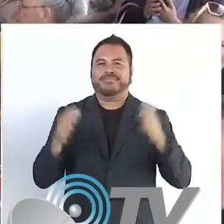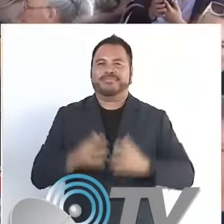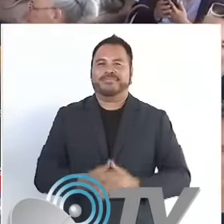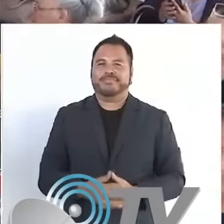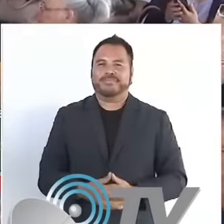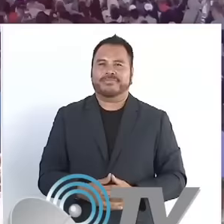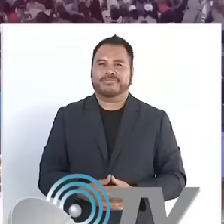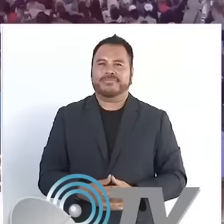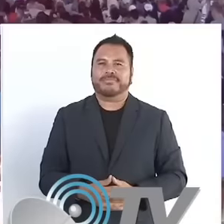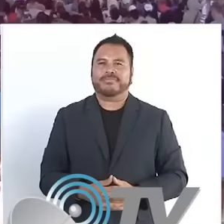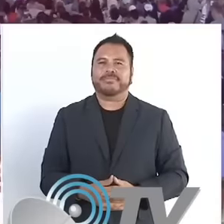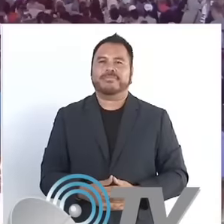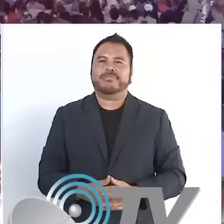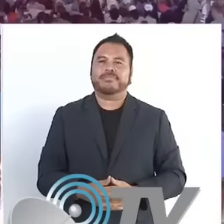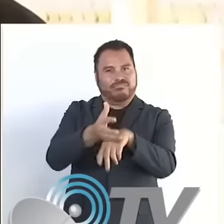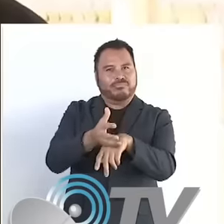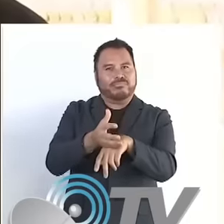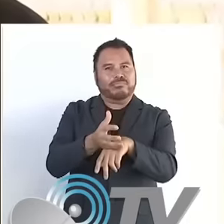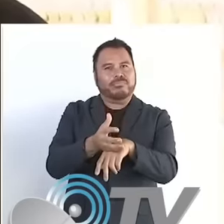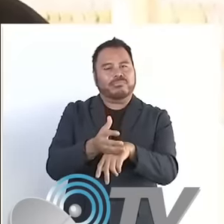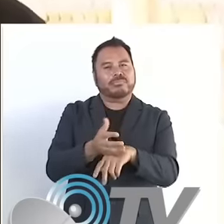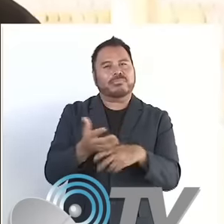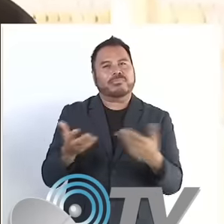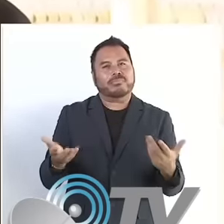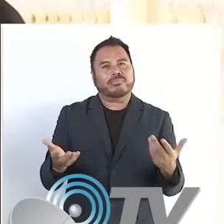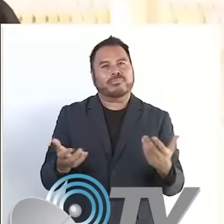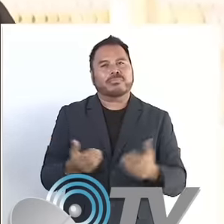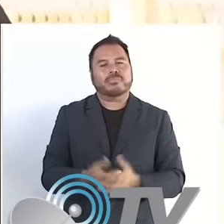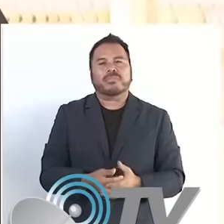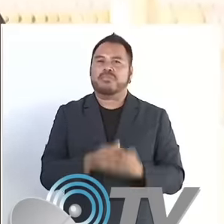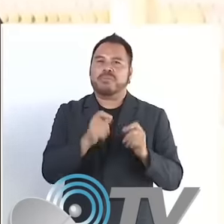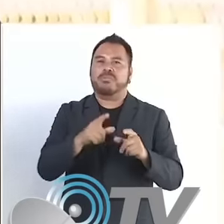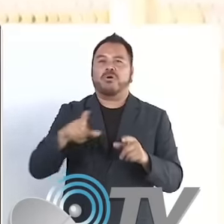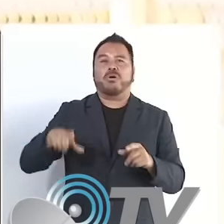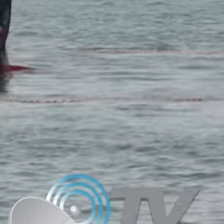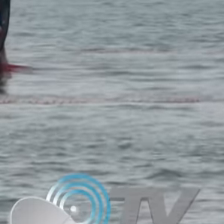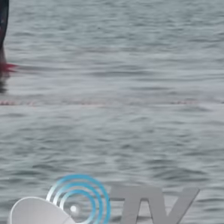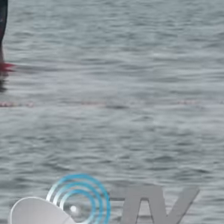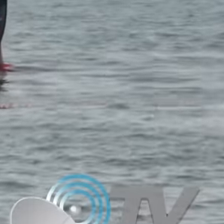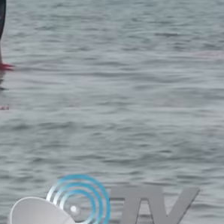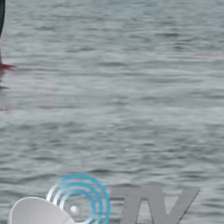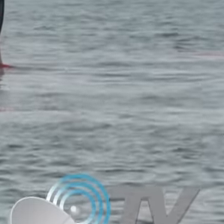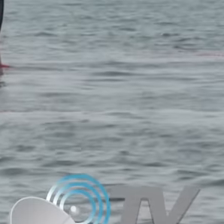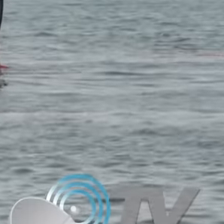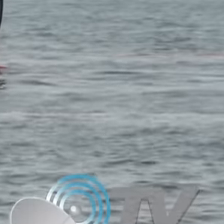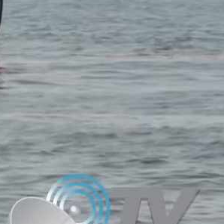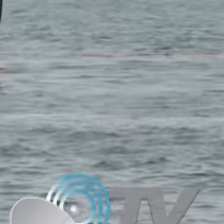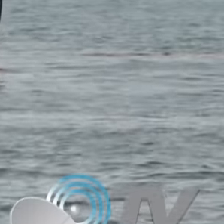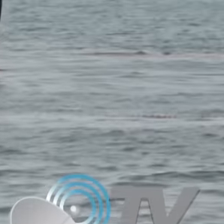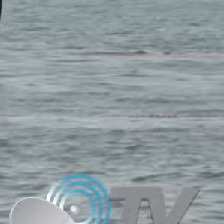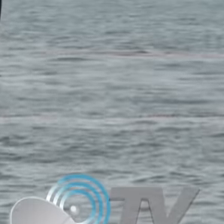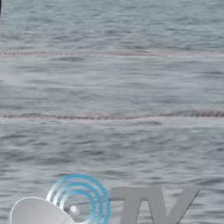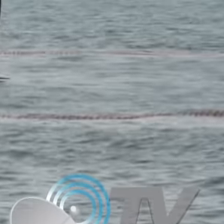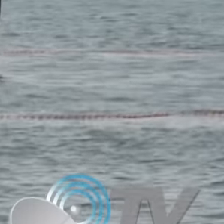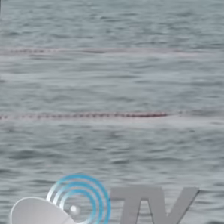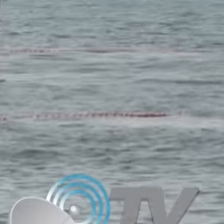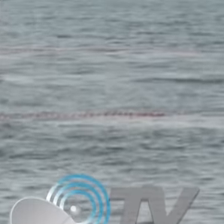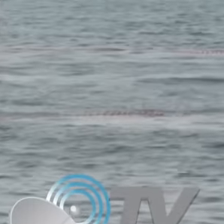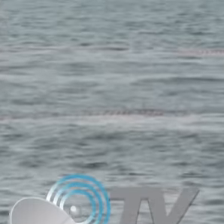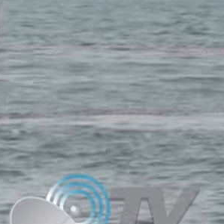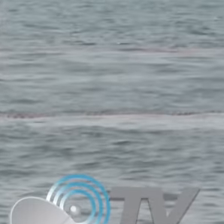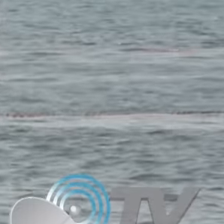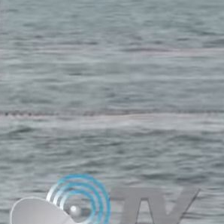Felipe, en Baja California. El mandatario afirmó que se evitó gracias a las acciones de nuestro país para